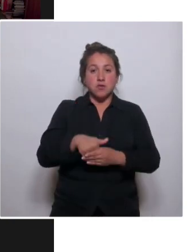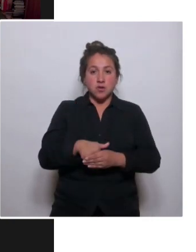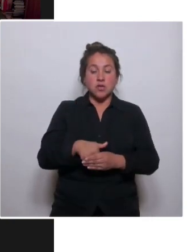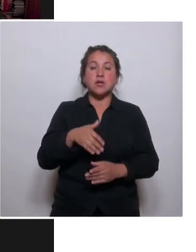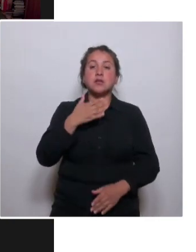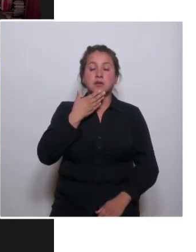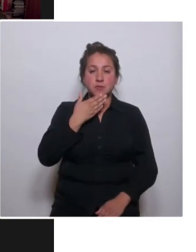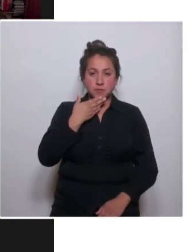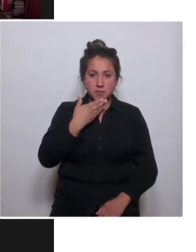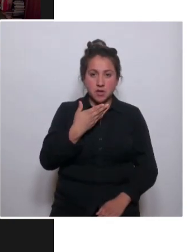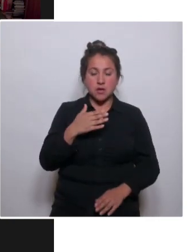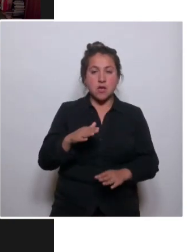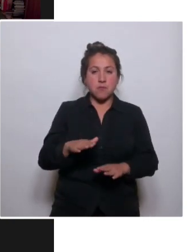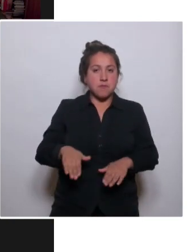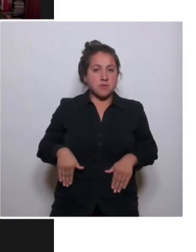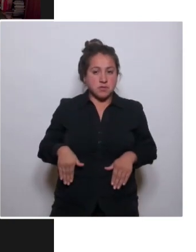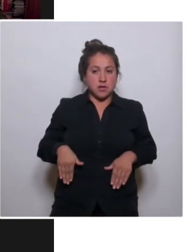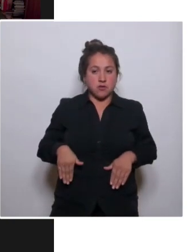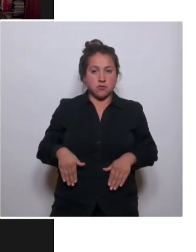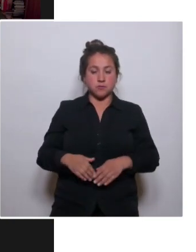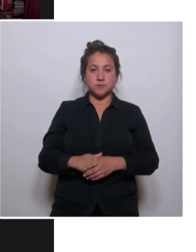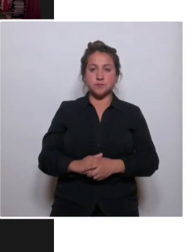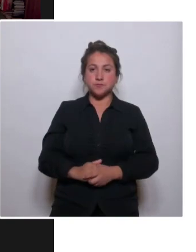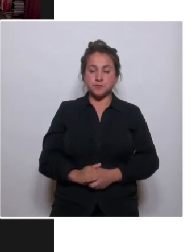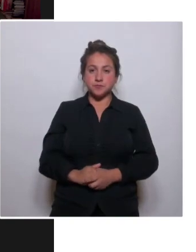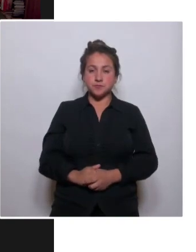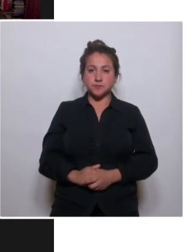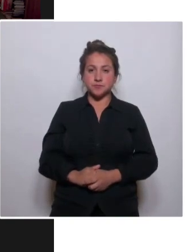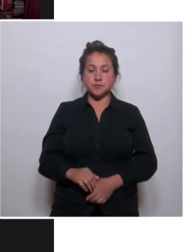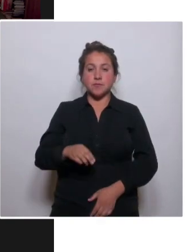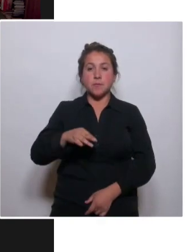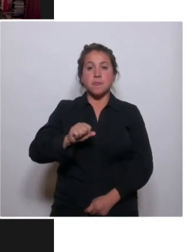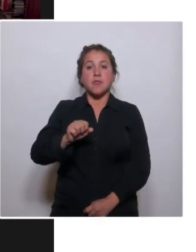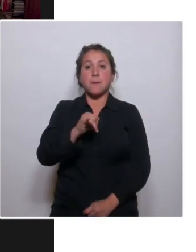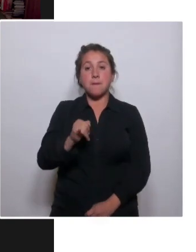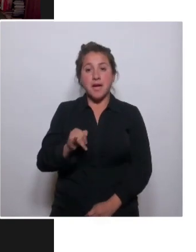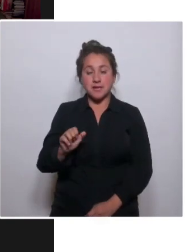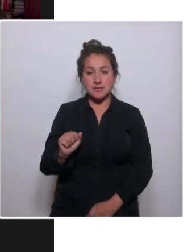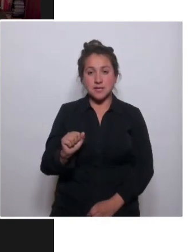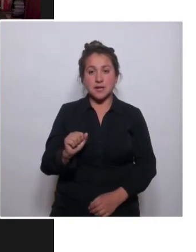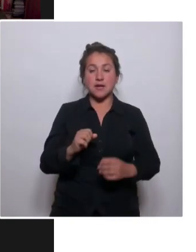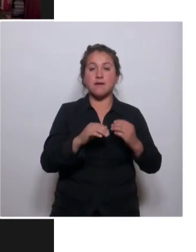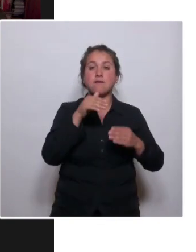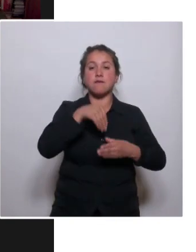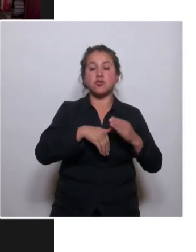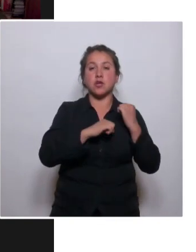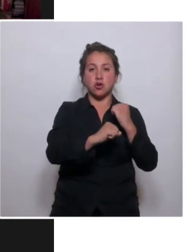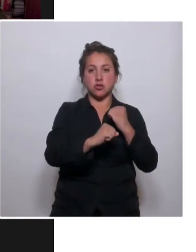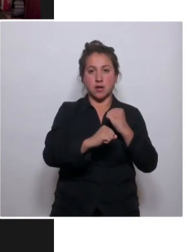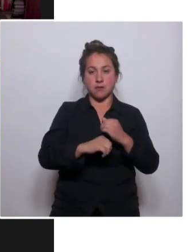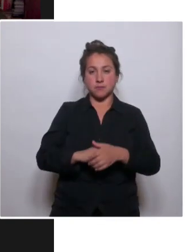También, señor secretario, me abstengo. Señor De La Maza. En contra.